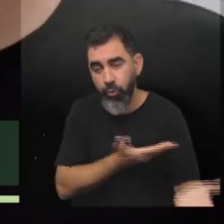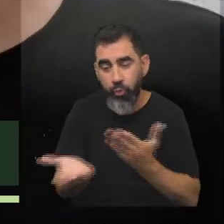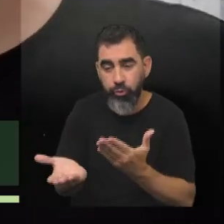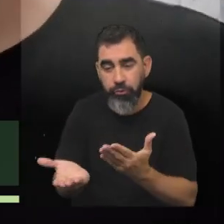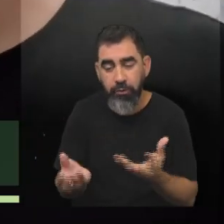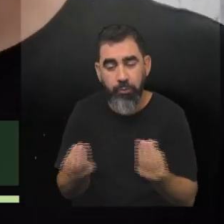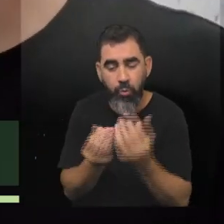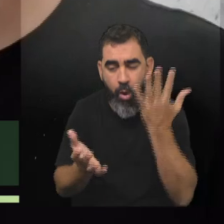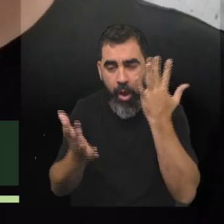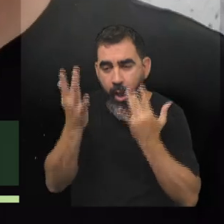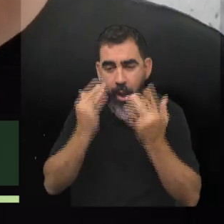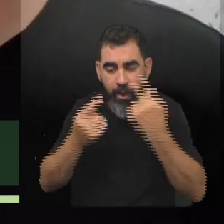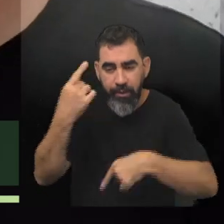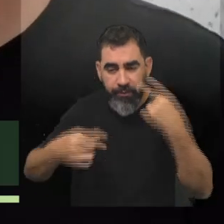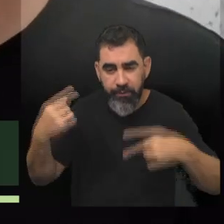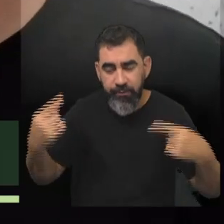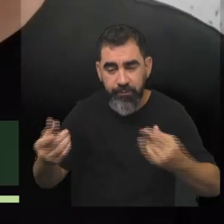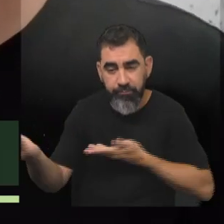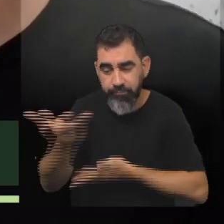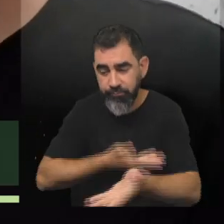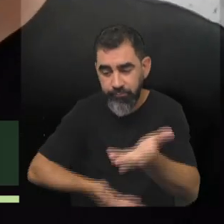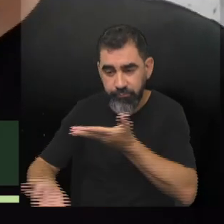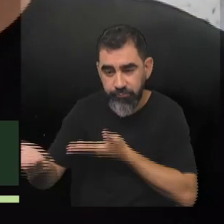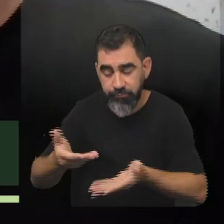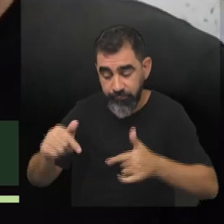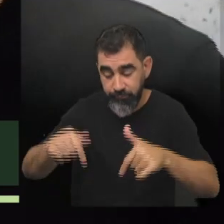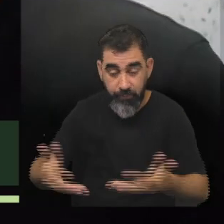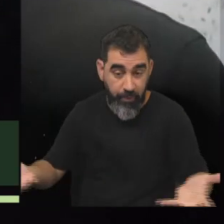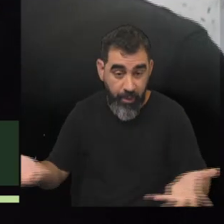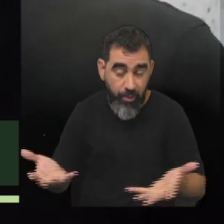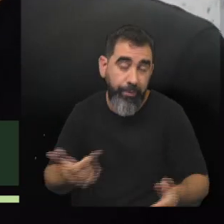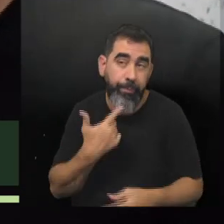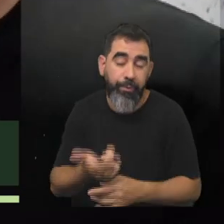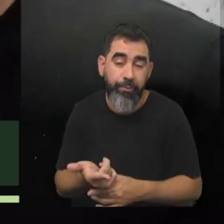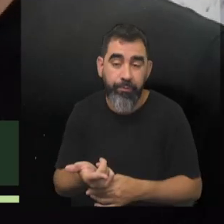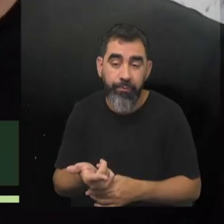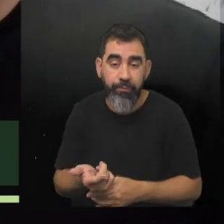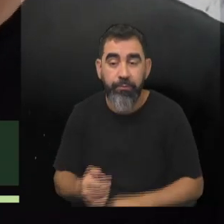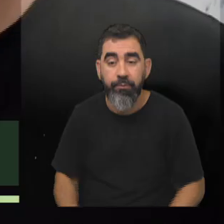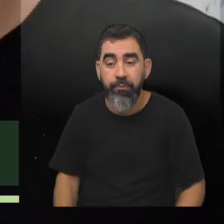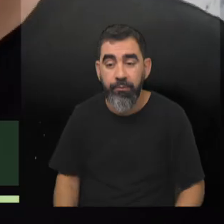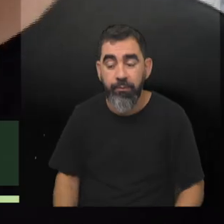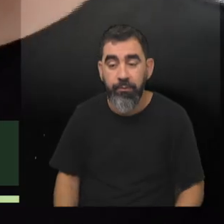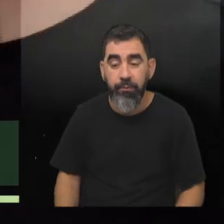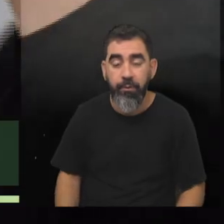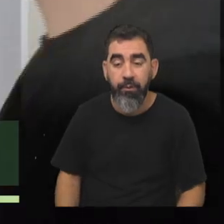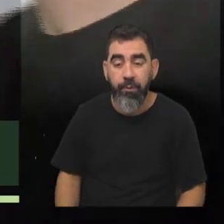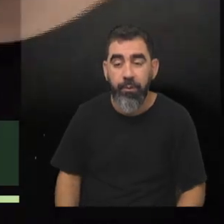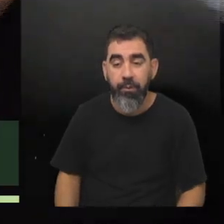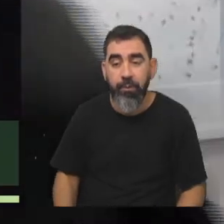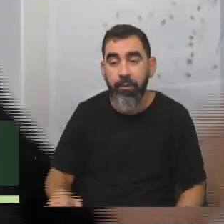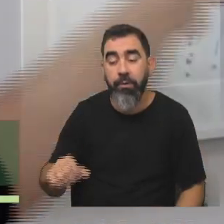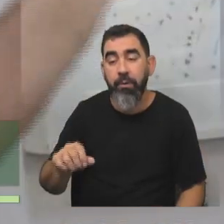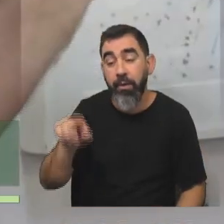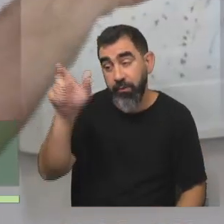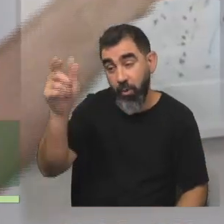a muchos artistas que han estado compartiendo este tiempo con nosotros Entonces por ejemplo hemos estado trabajando con Martín bergés del que allí